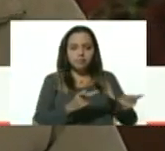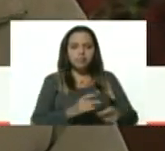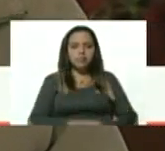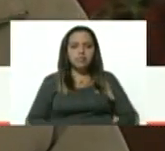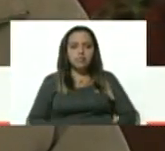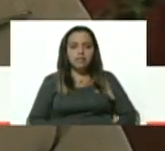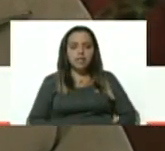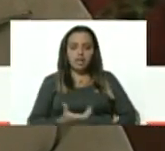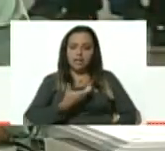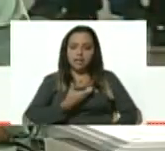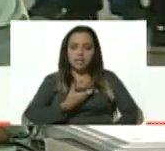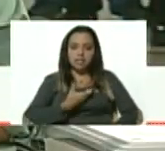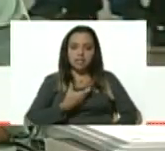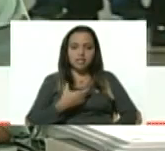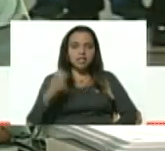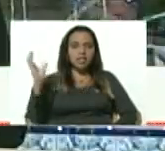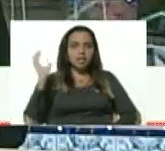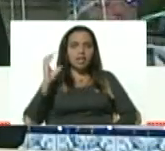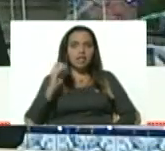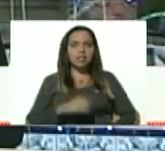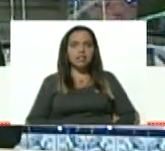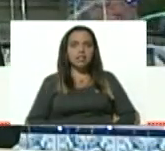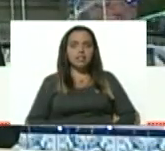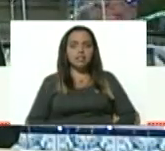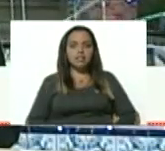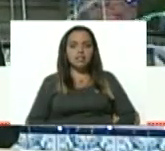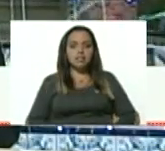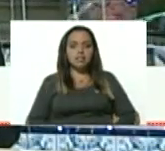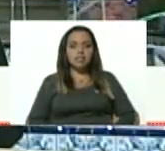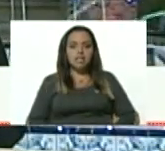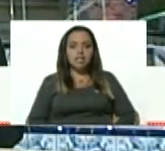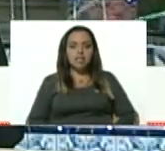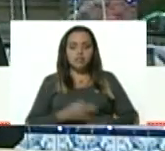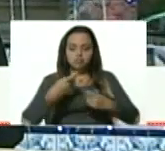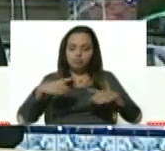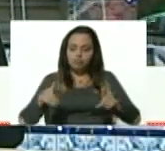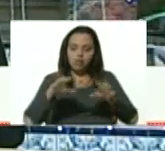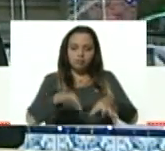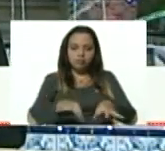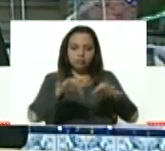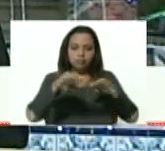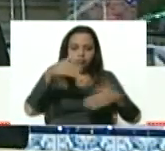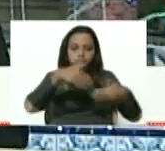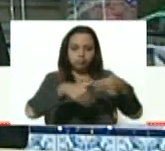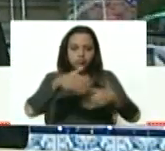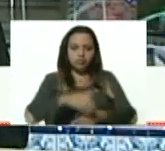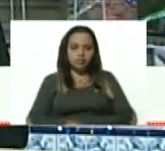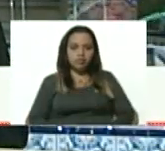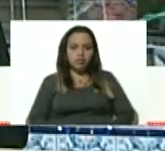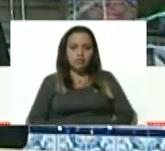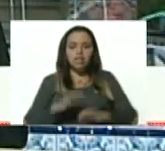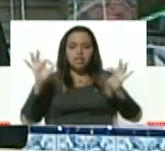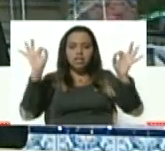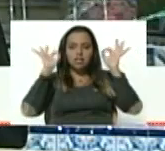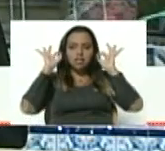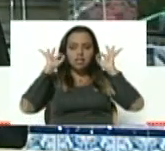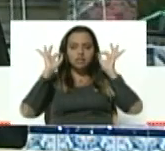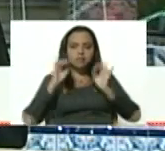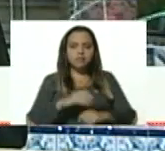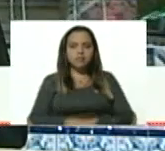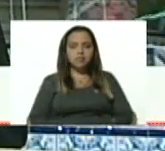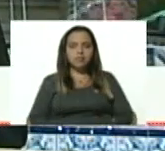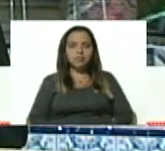de Caracas, la alcaldesa democráticamente electa, compañera Erika